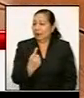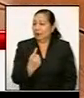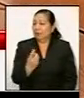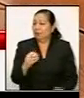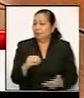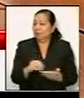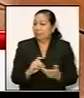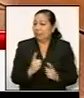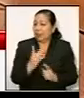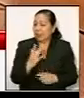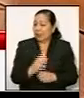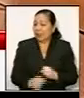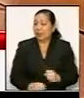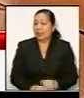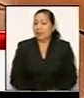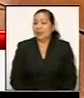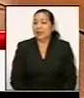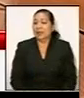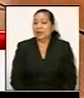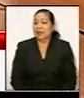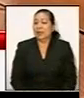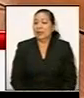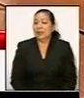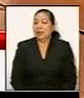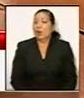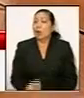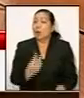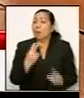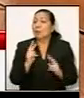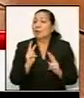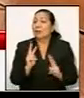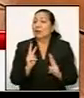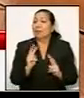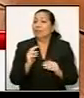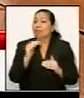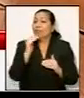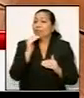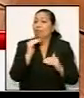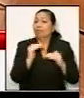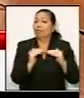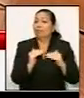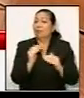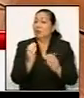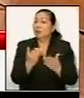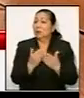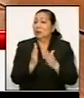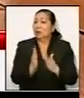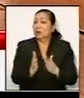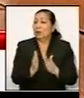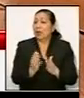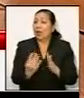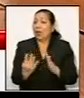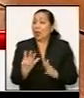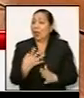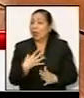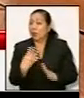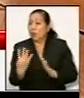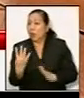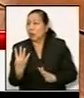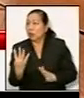debe cambiar cada cinco años como me de los logros generacionales si un estudiante pasó de 14 años